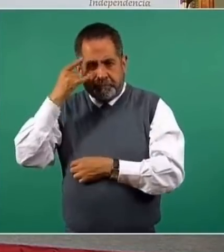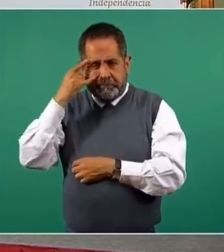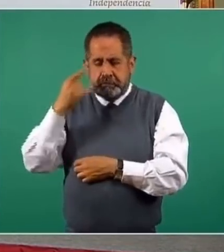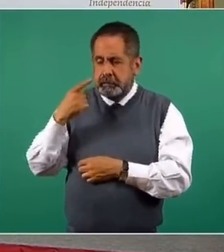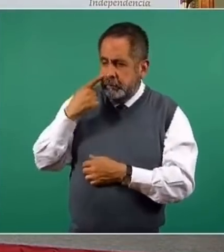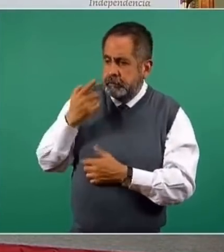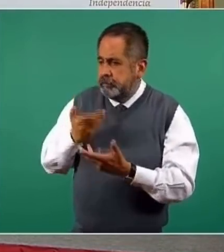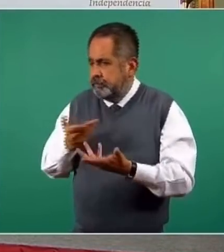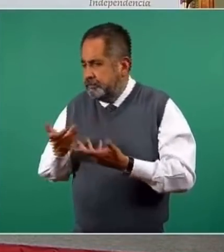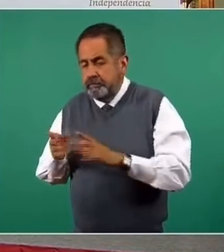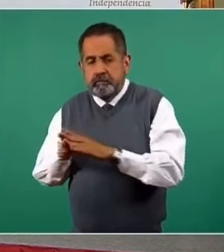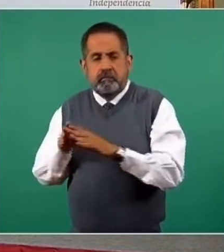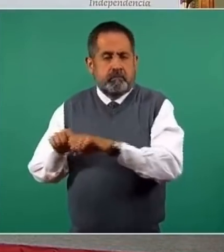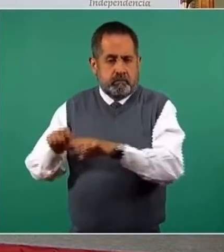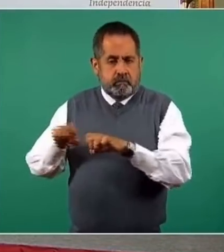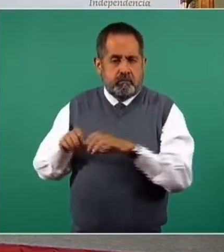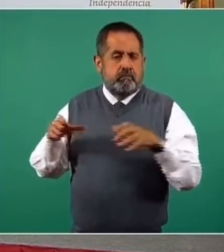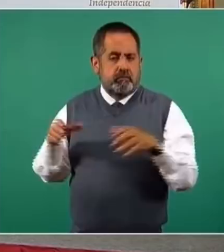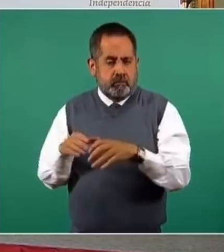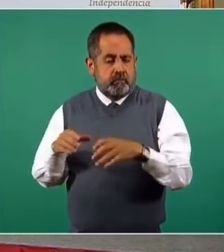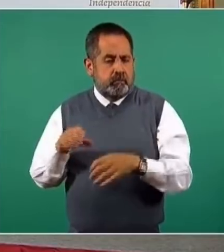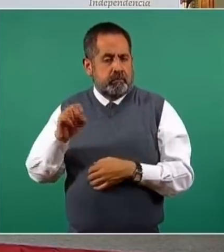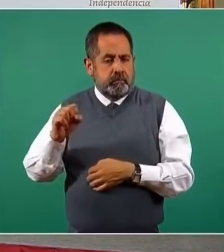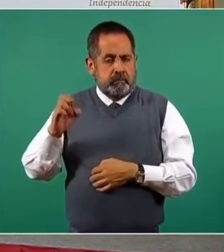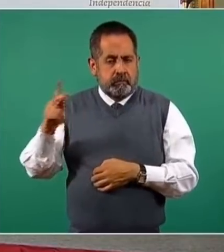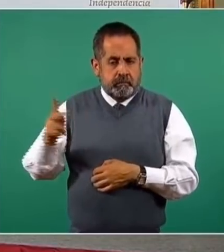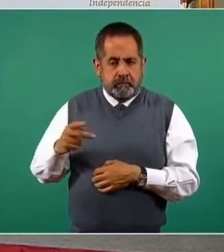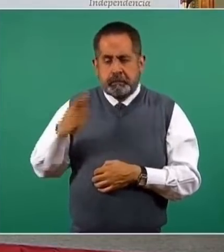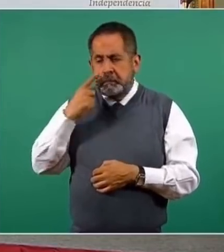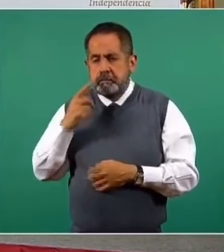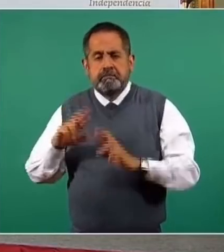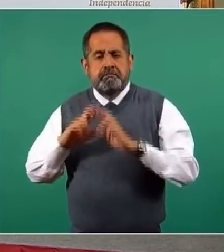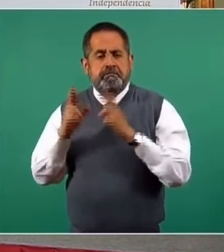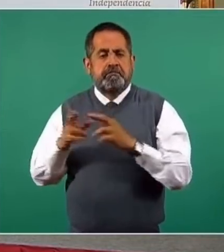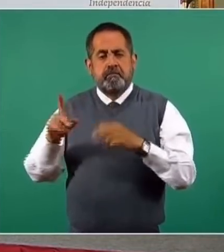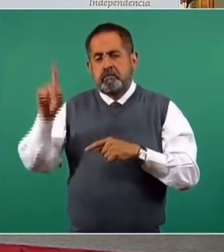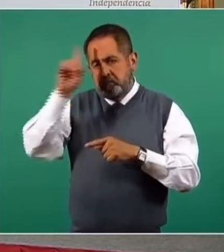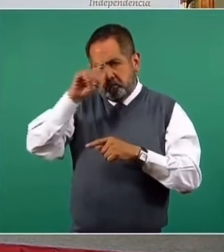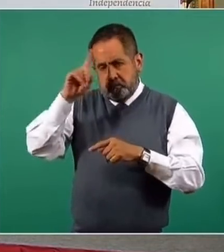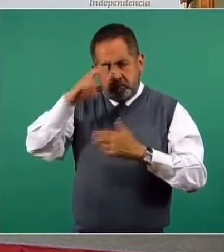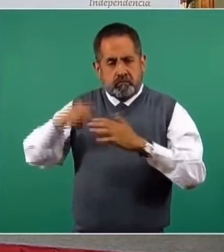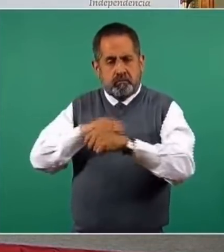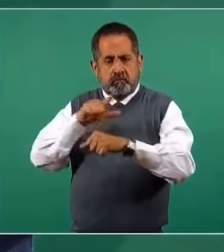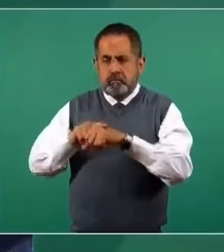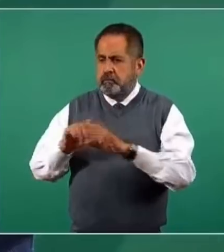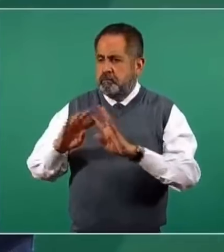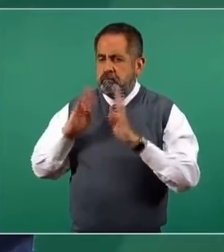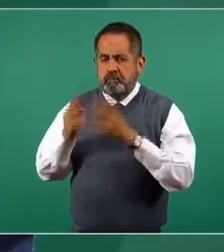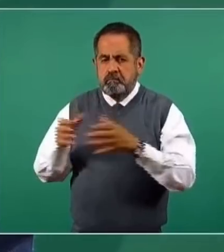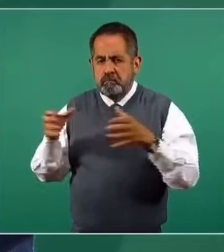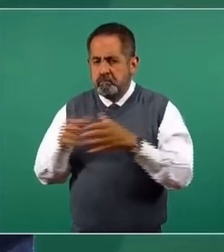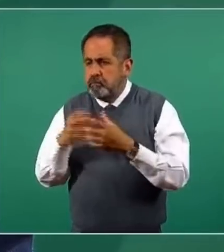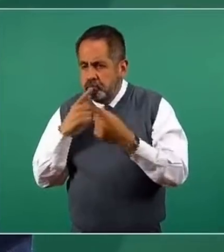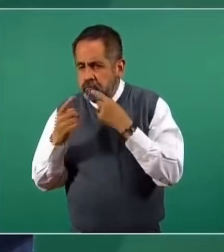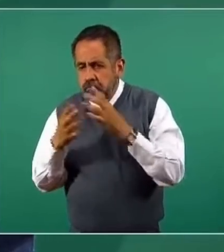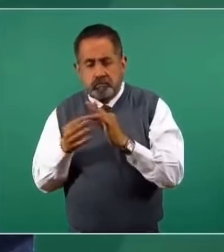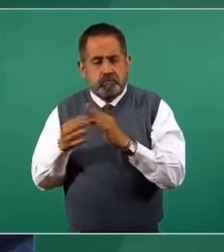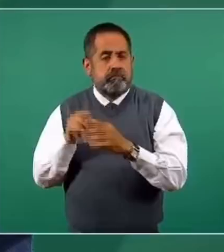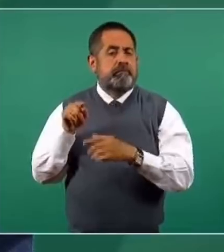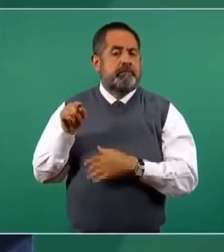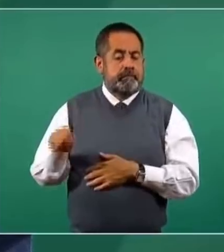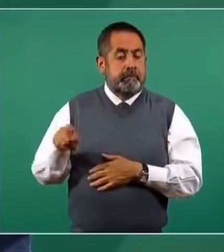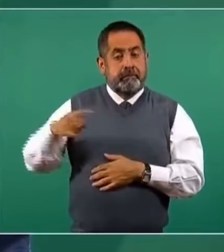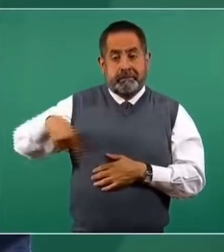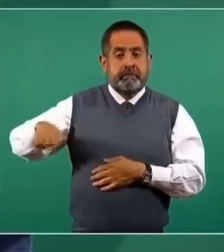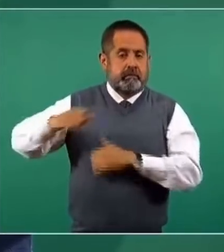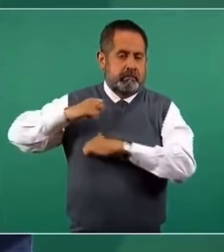a el equipo de educación en la sesión del Consejo Educativo Nacional. El Consejo Educativo Nacional es el